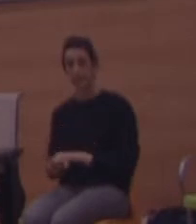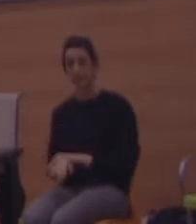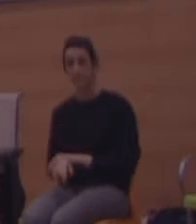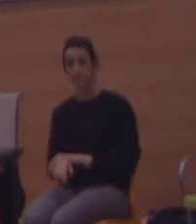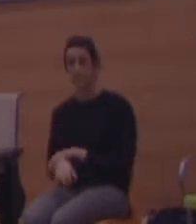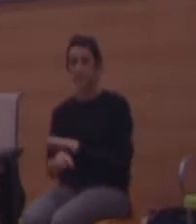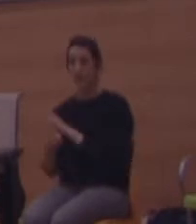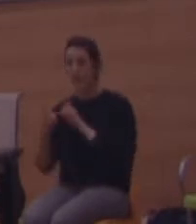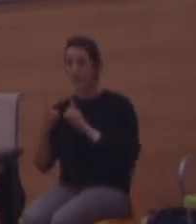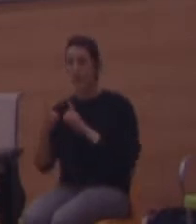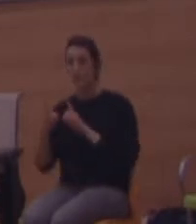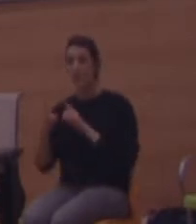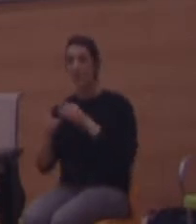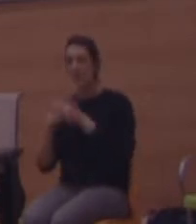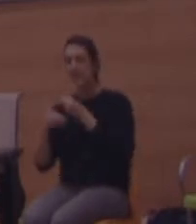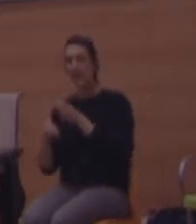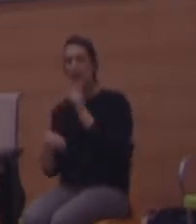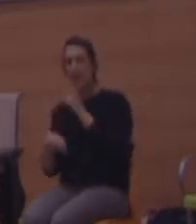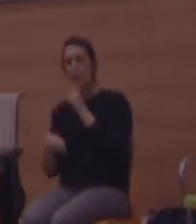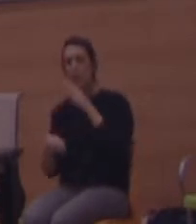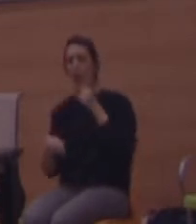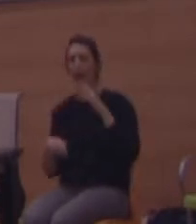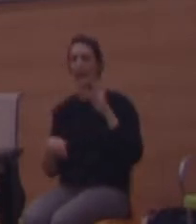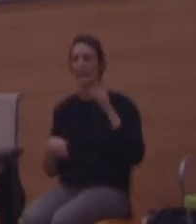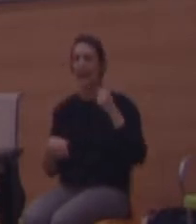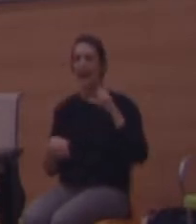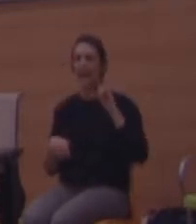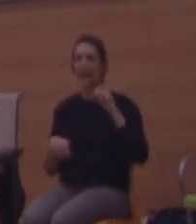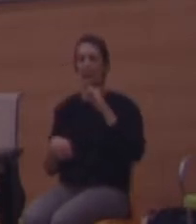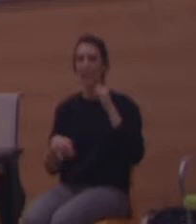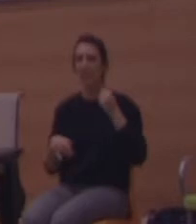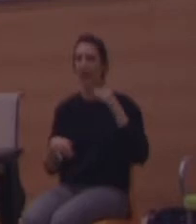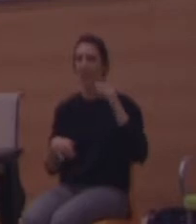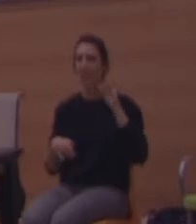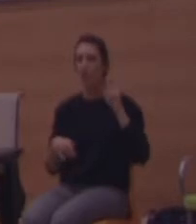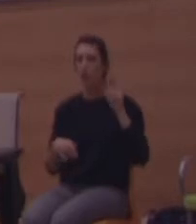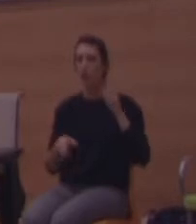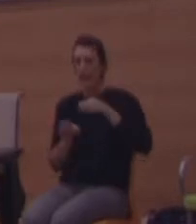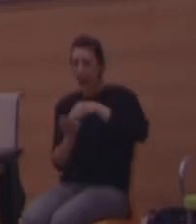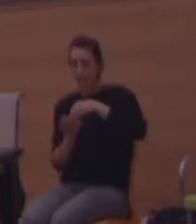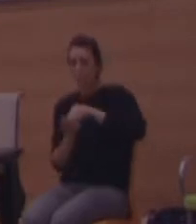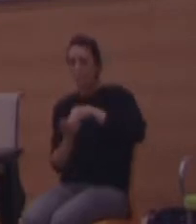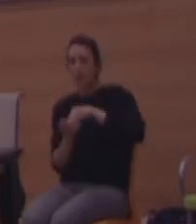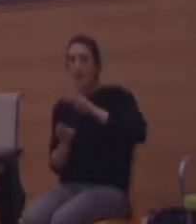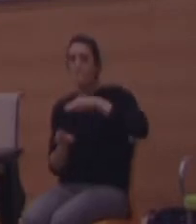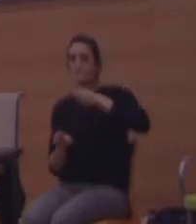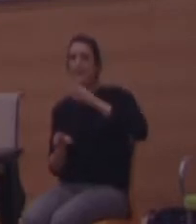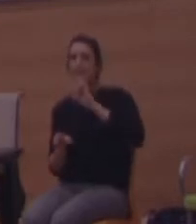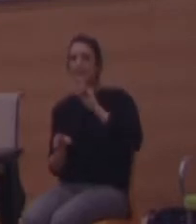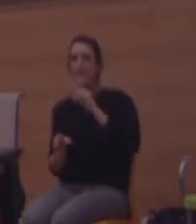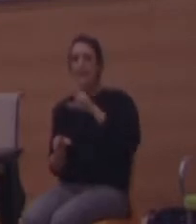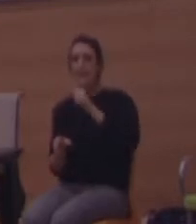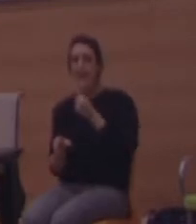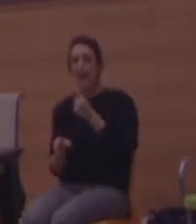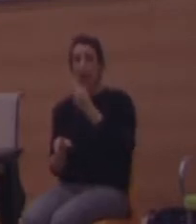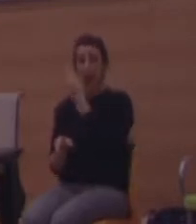La confección, ¿cómo se realizaría? Con catalizador y la masilla. Aquí vemos cómo se extrae la masa